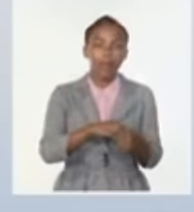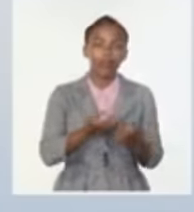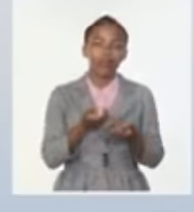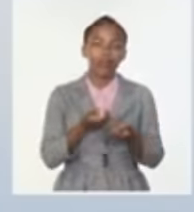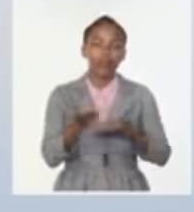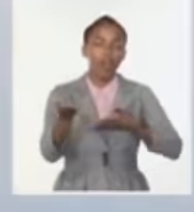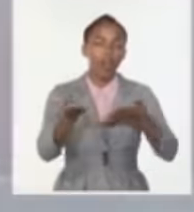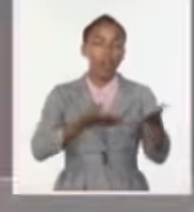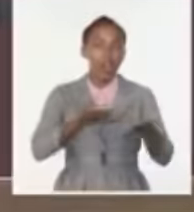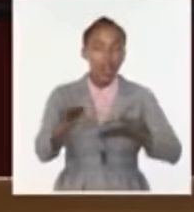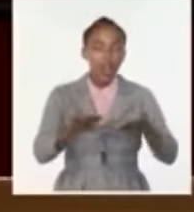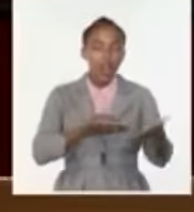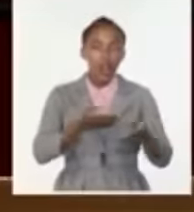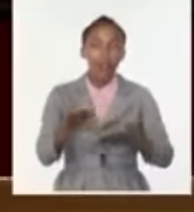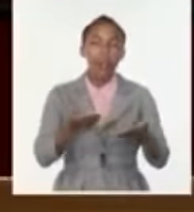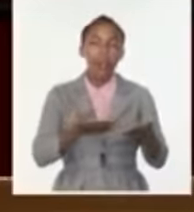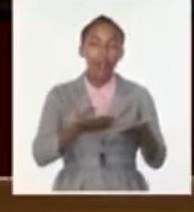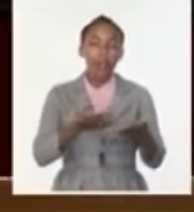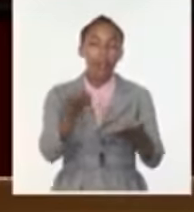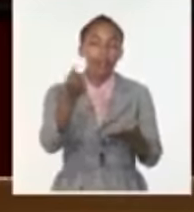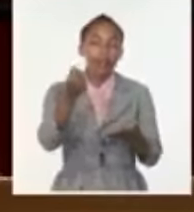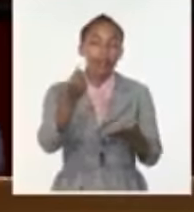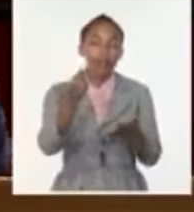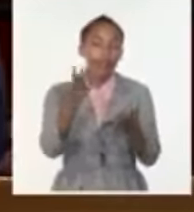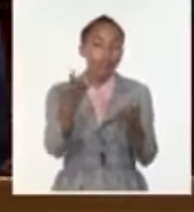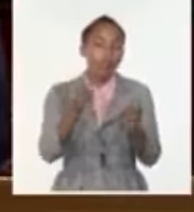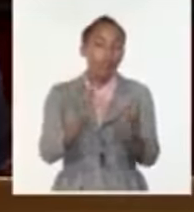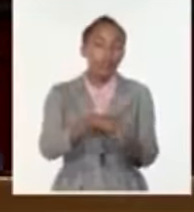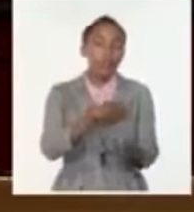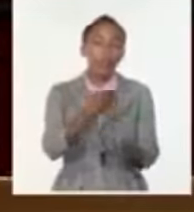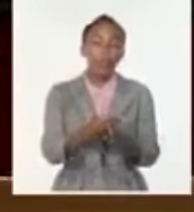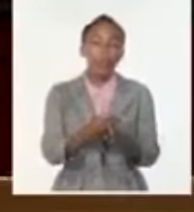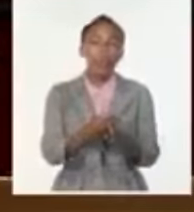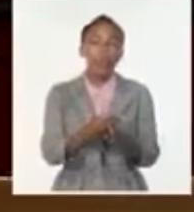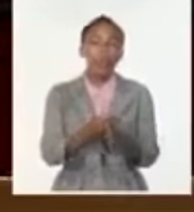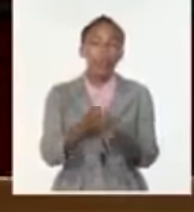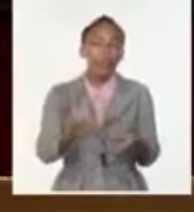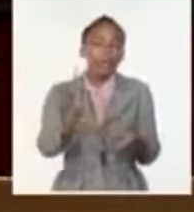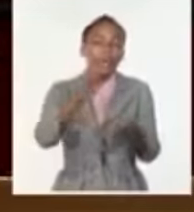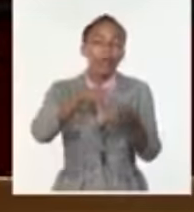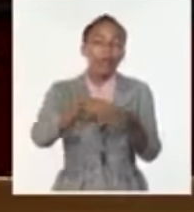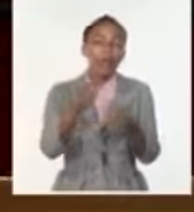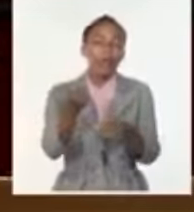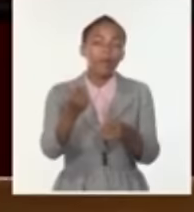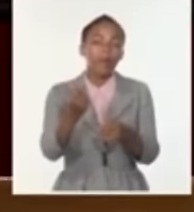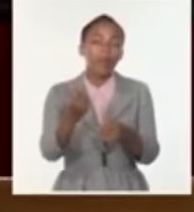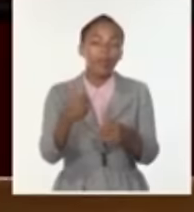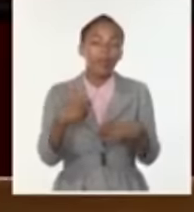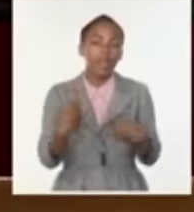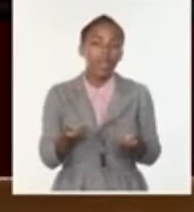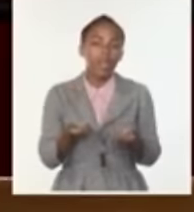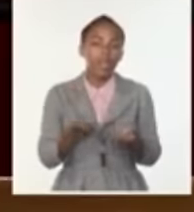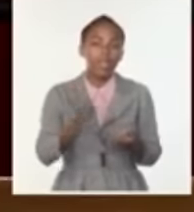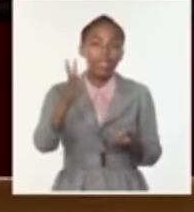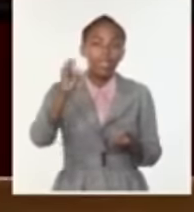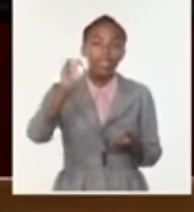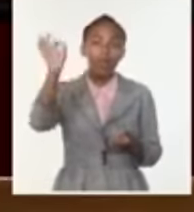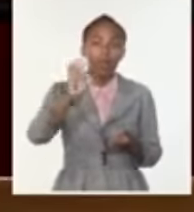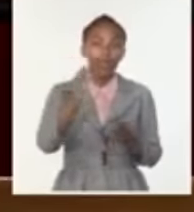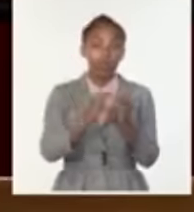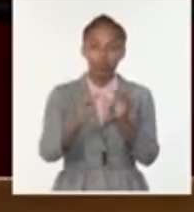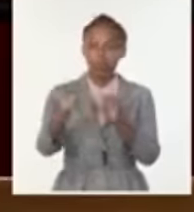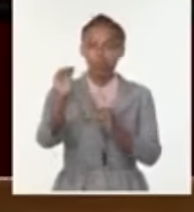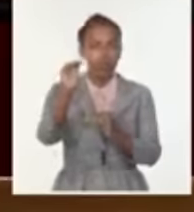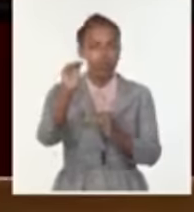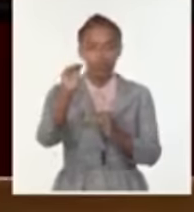vamos a discutirla. Y después la ganancia que ponga la MIPYME no puede exceder de un 30%. Y quiero